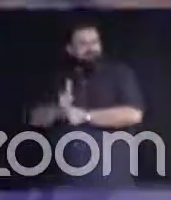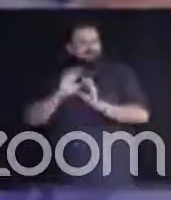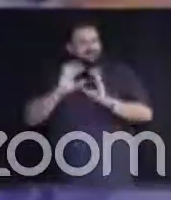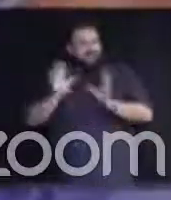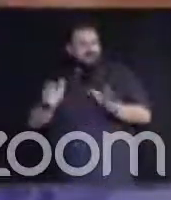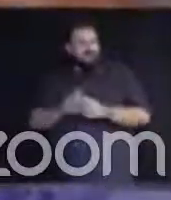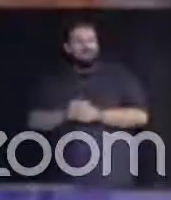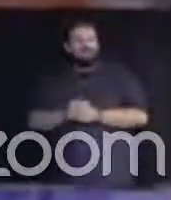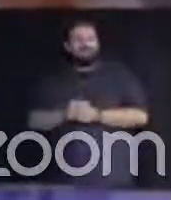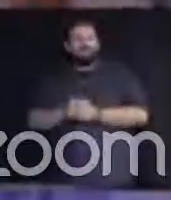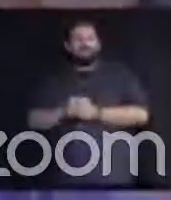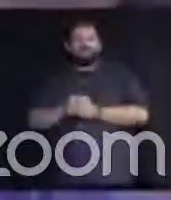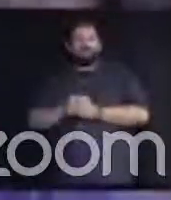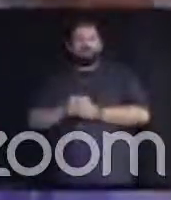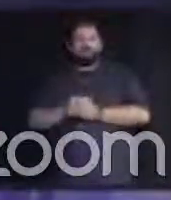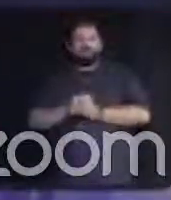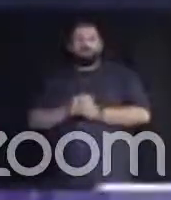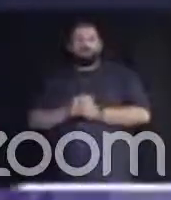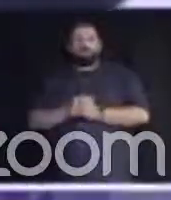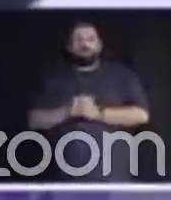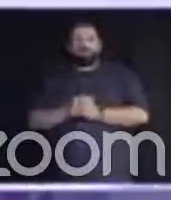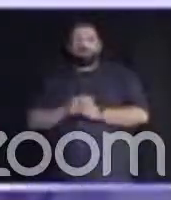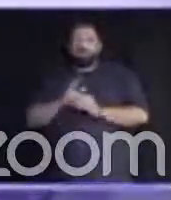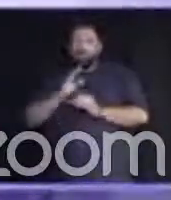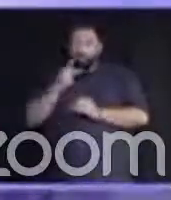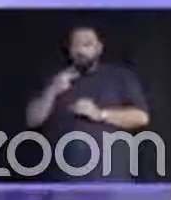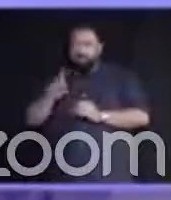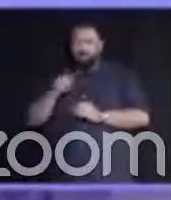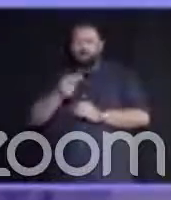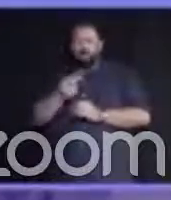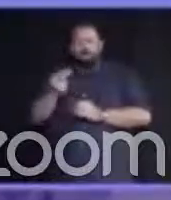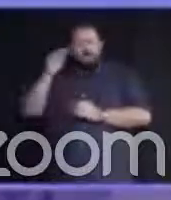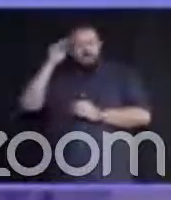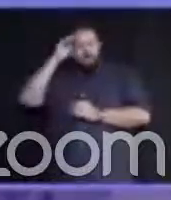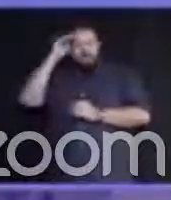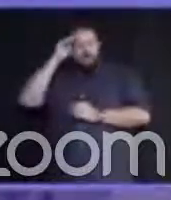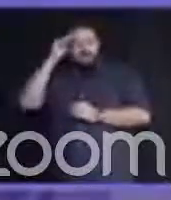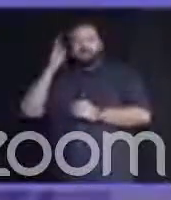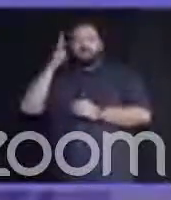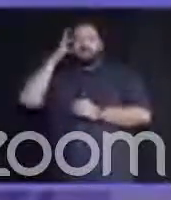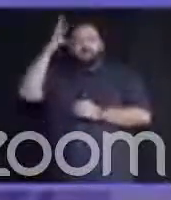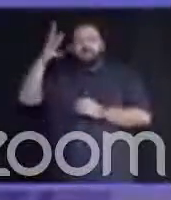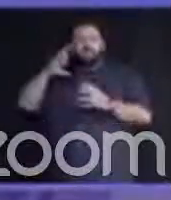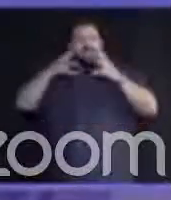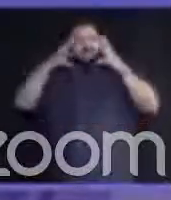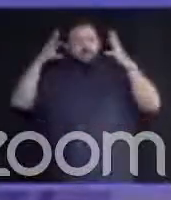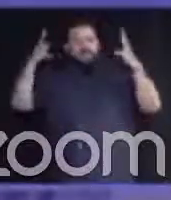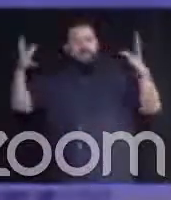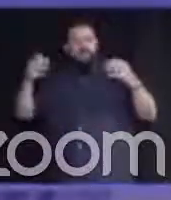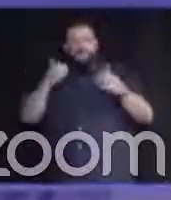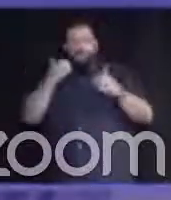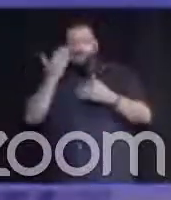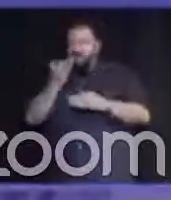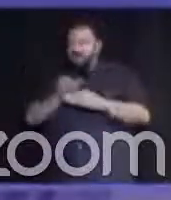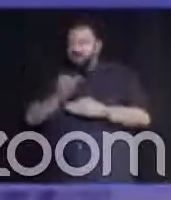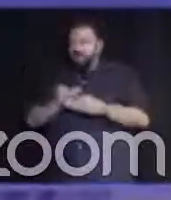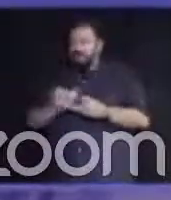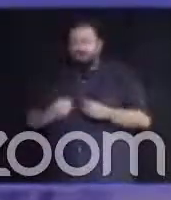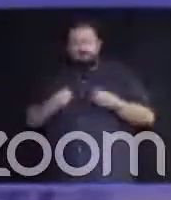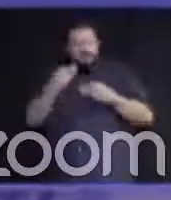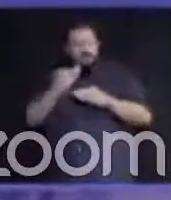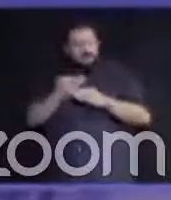los veo perfectos, pero bueno. Entonces, piensen en grande, en lo que quieren, lo que están viviendo ahorita,